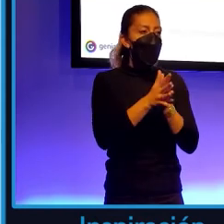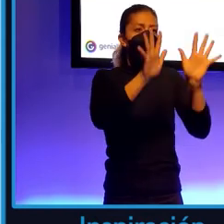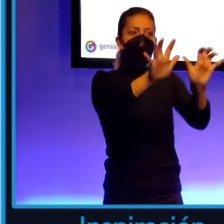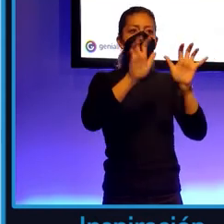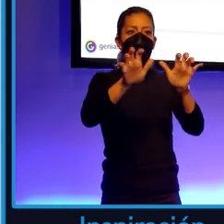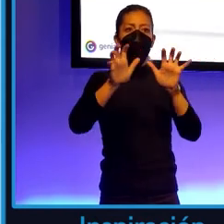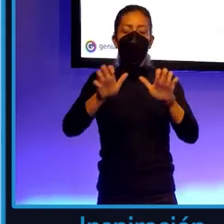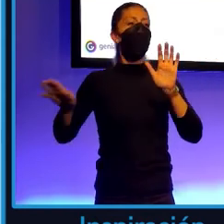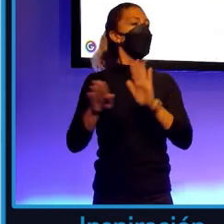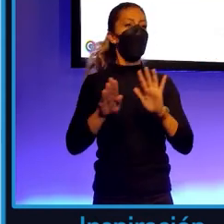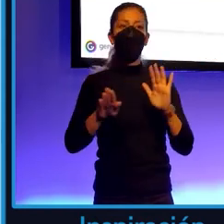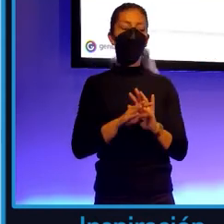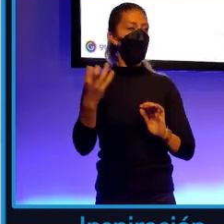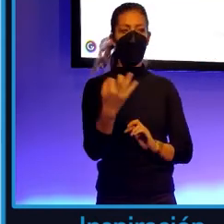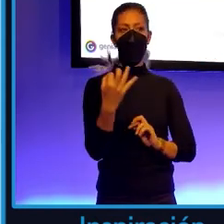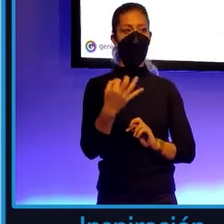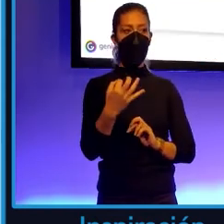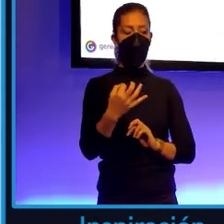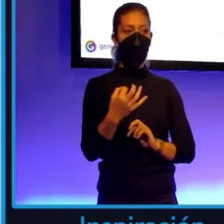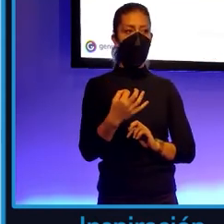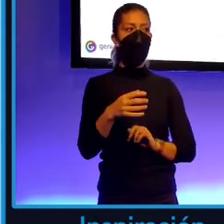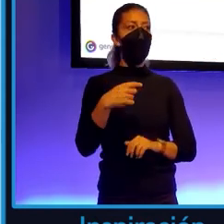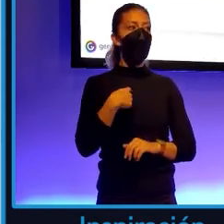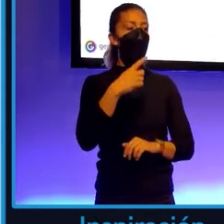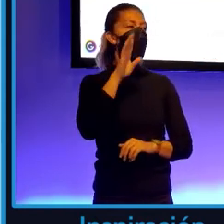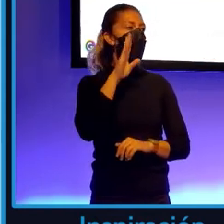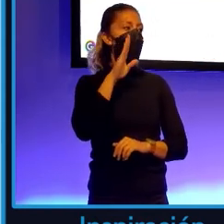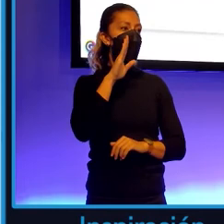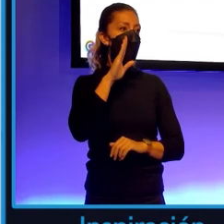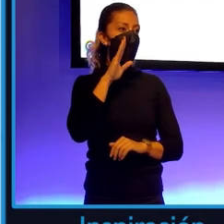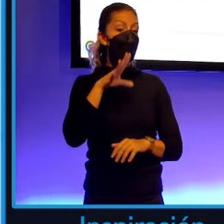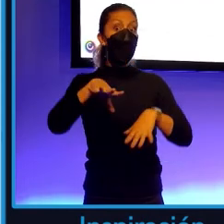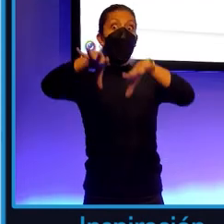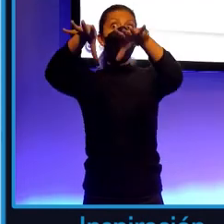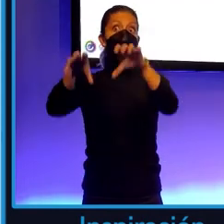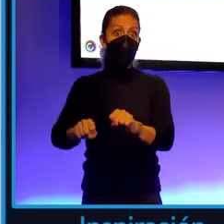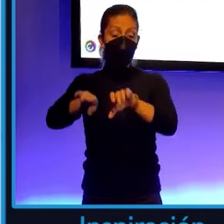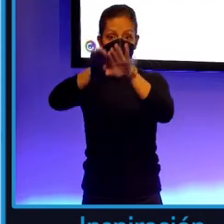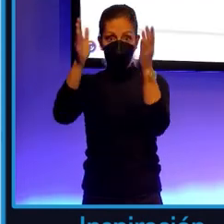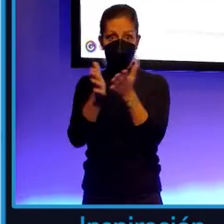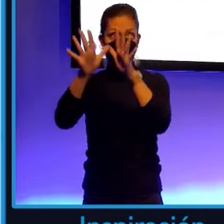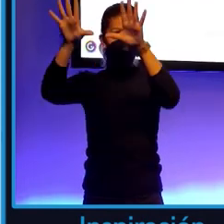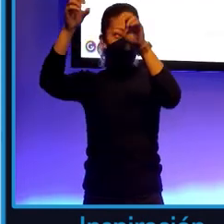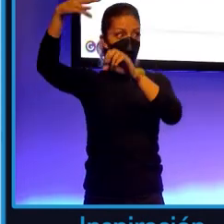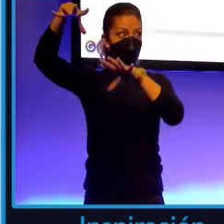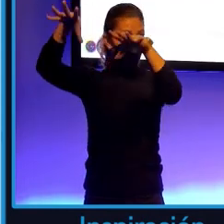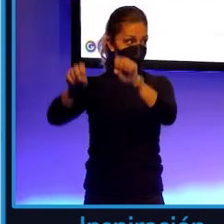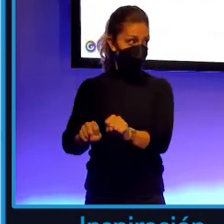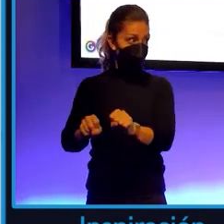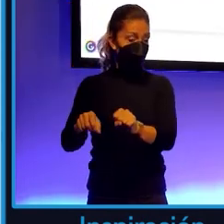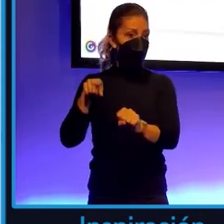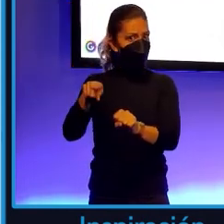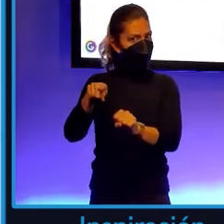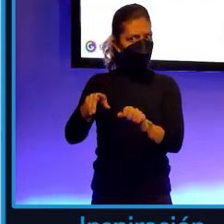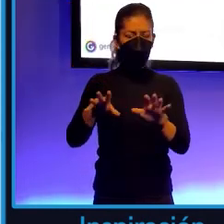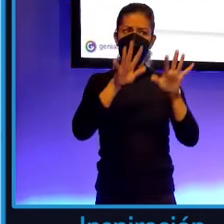como entre hablando lo que era el riesgo del apagón pero aún así hay que buscar esa motivación de aprender a